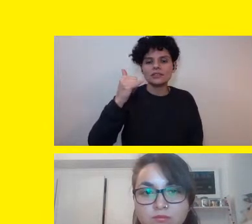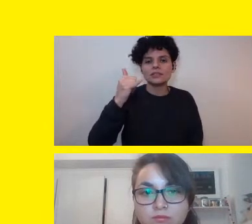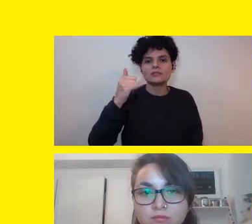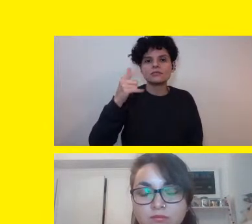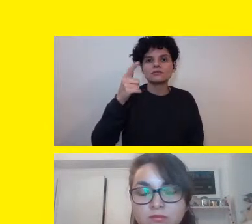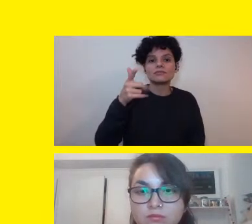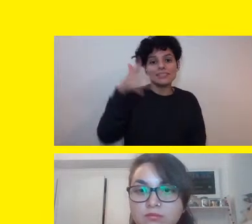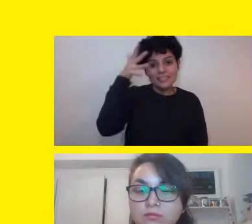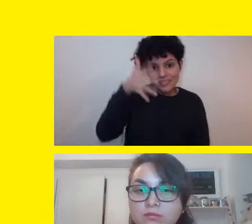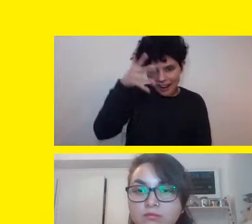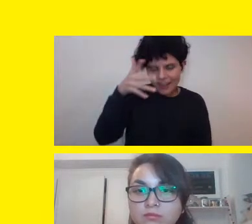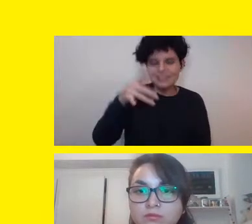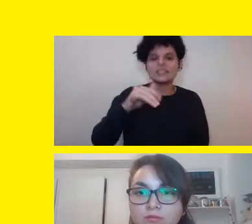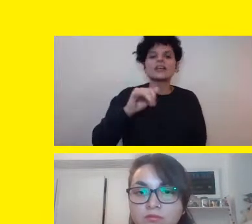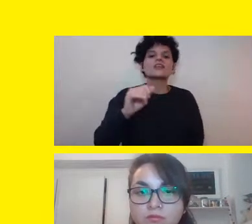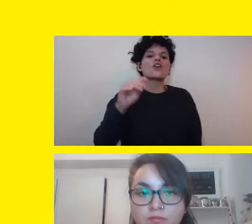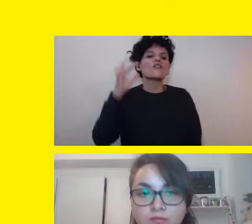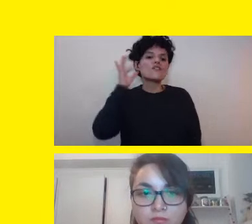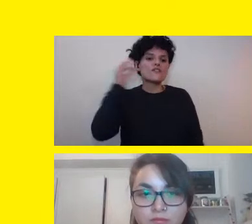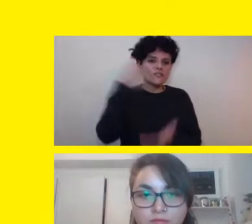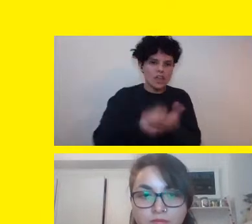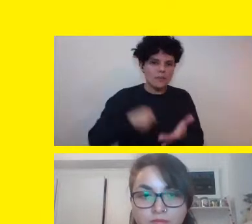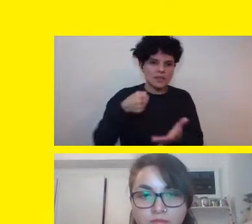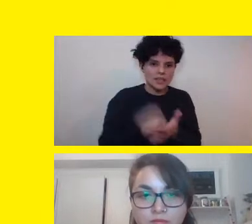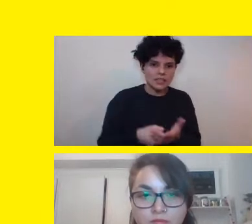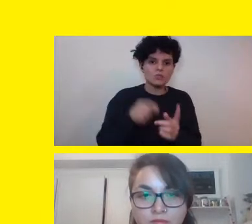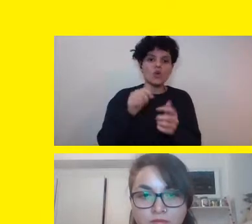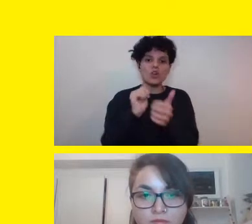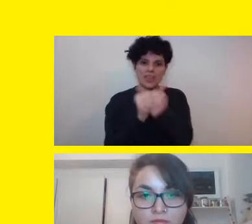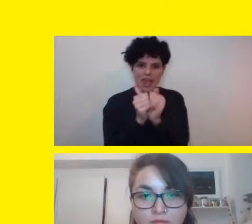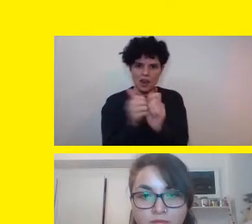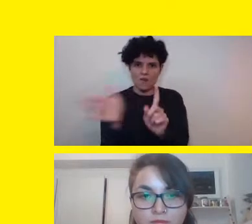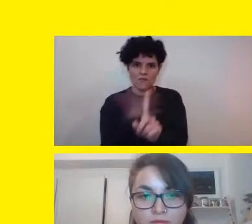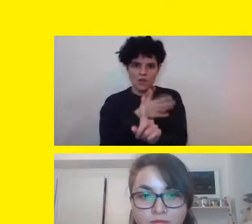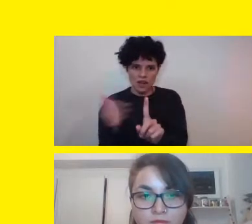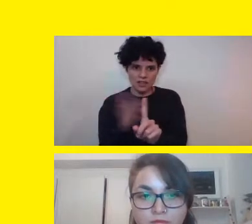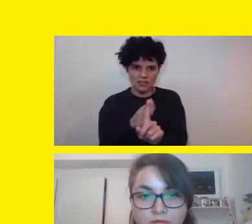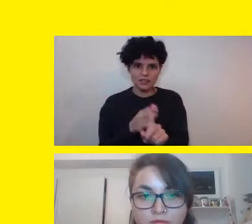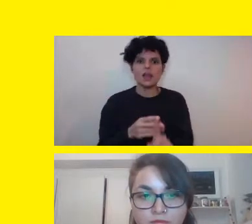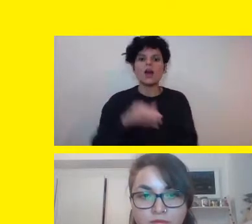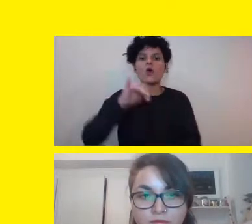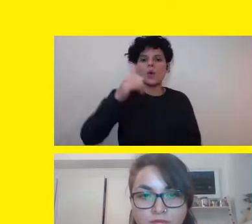el próximo panel se llama Feminismo y Violencia de Género, es el jueves 9 de julio a las 20 horas.